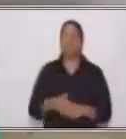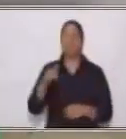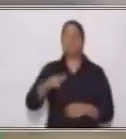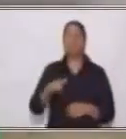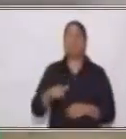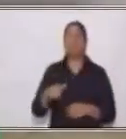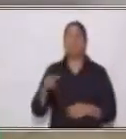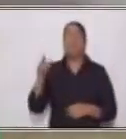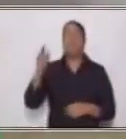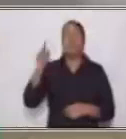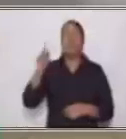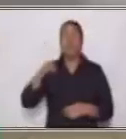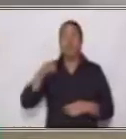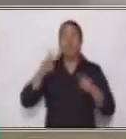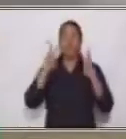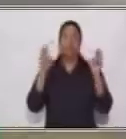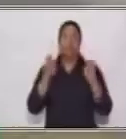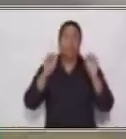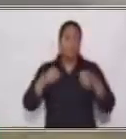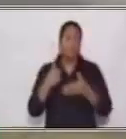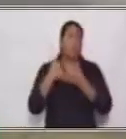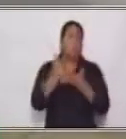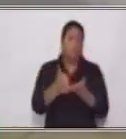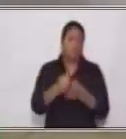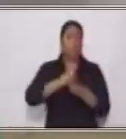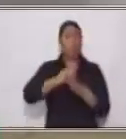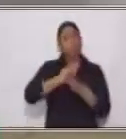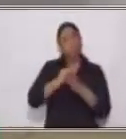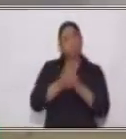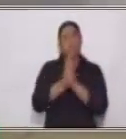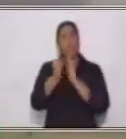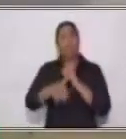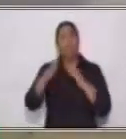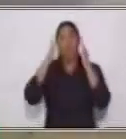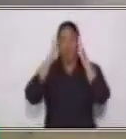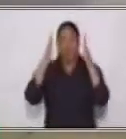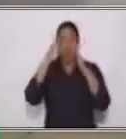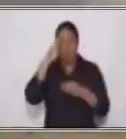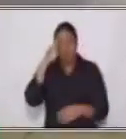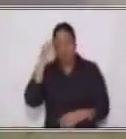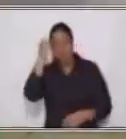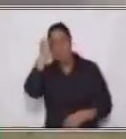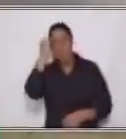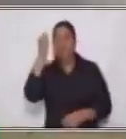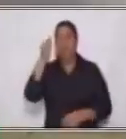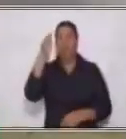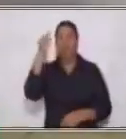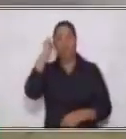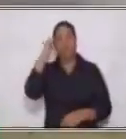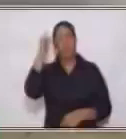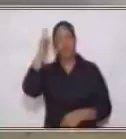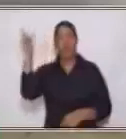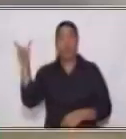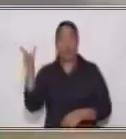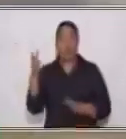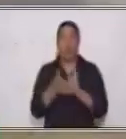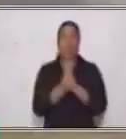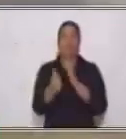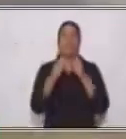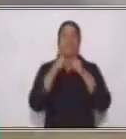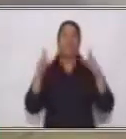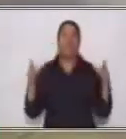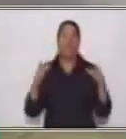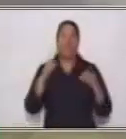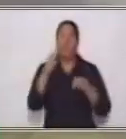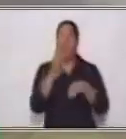ejercitar habilidades y destrezas como la atención, la memoria, el pensamiento lógico y la habilidad lingüística. Y